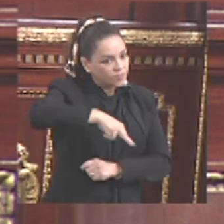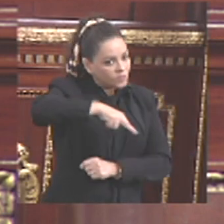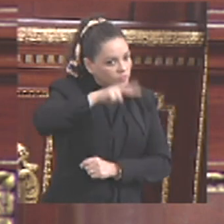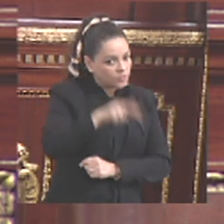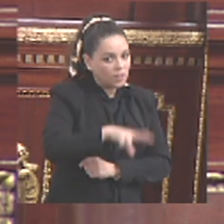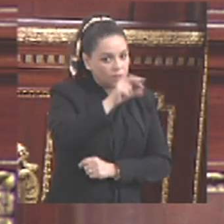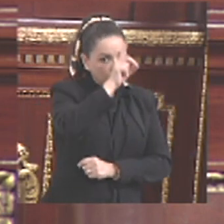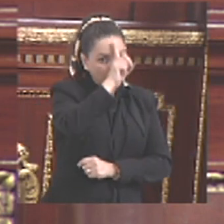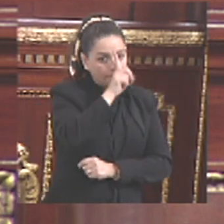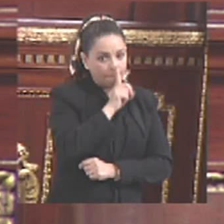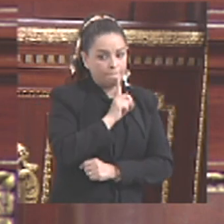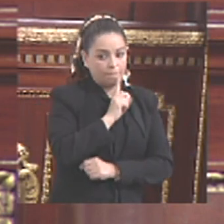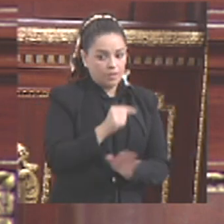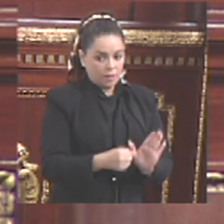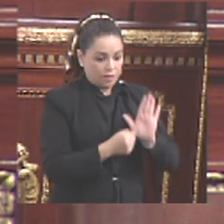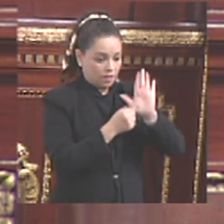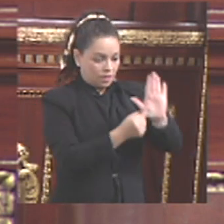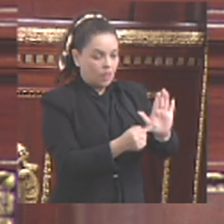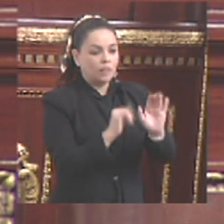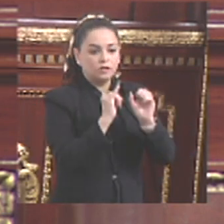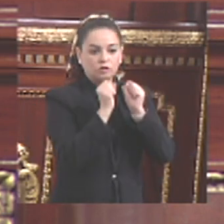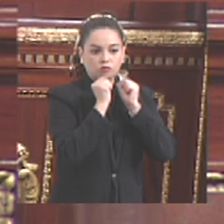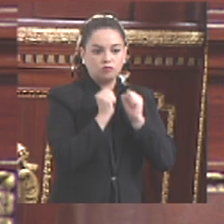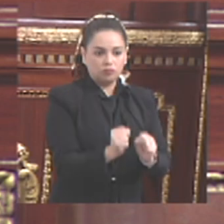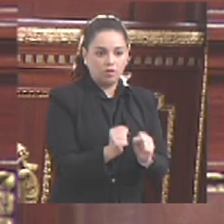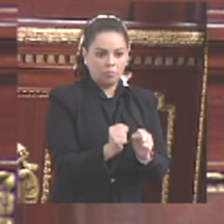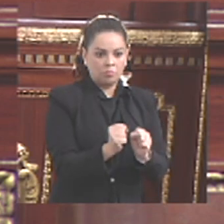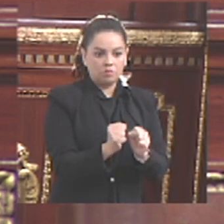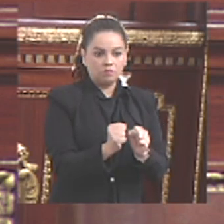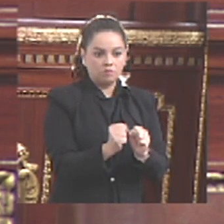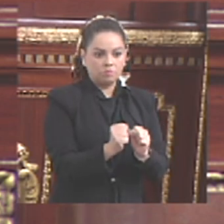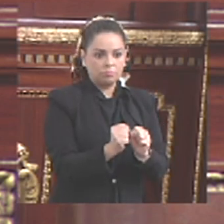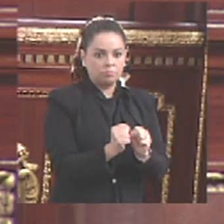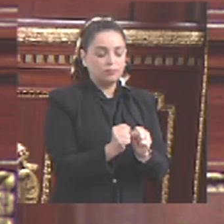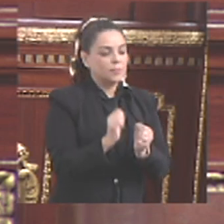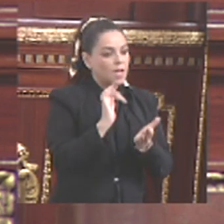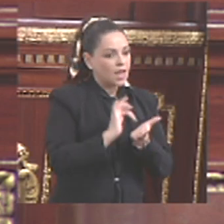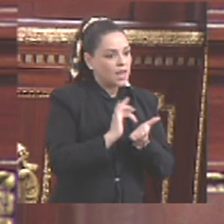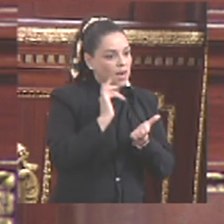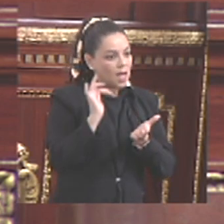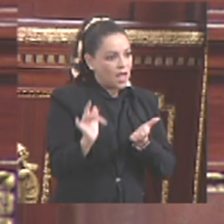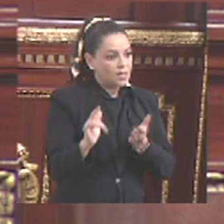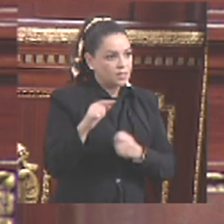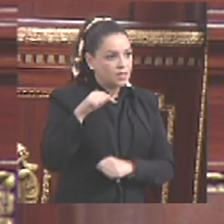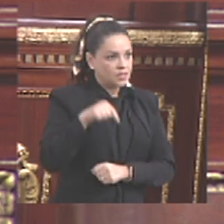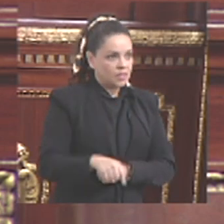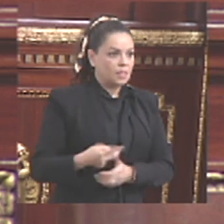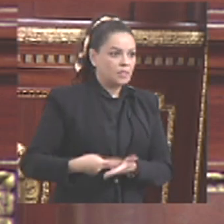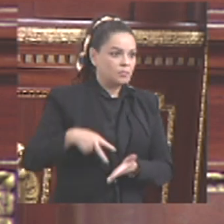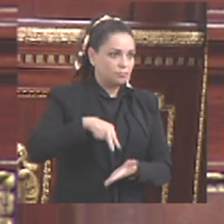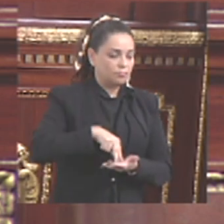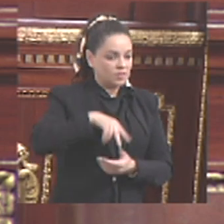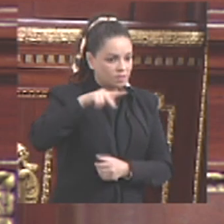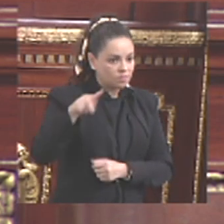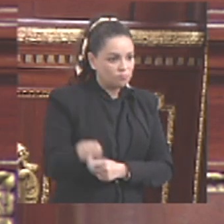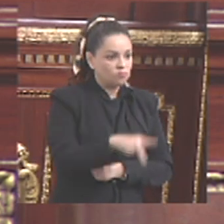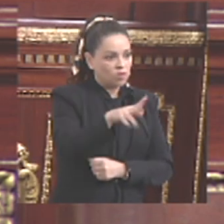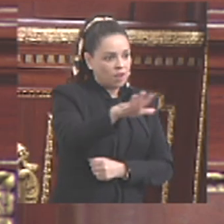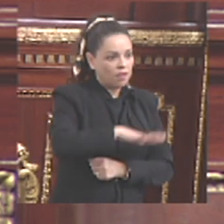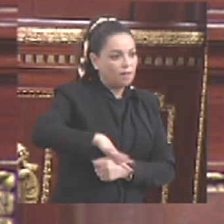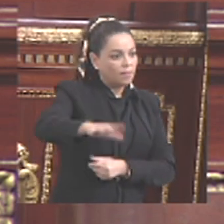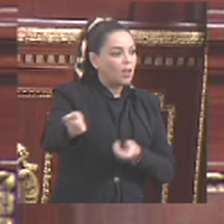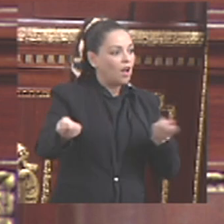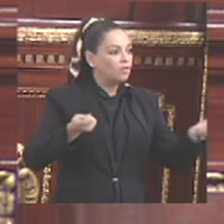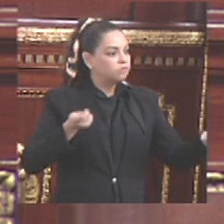comprobables. Gracias desde esta tribuna a un gobierno cuya prioridad es el pueblo, así como dar mejor respuesta a